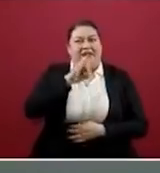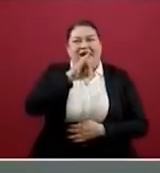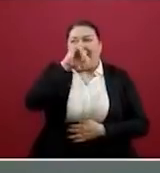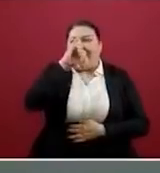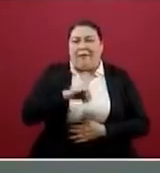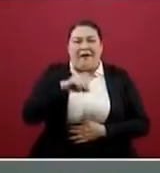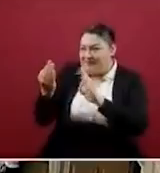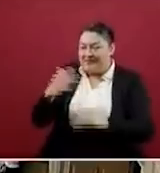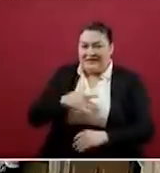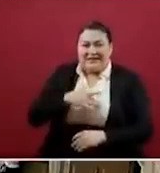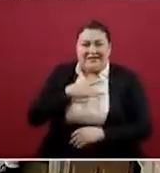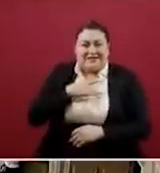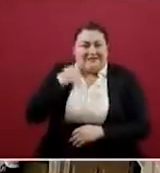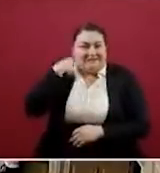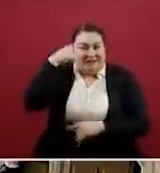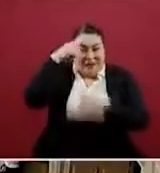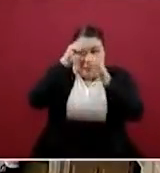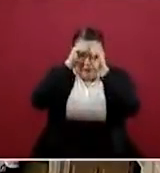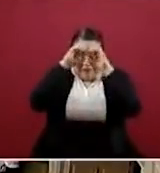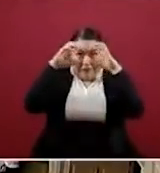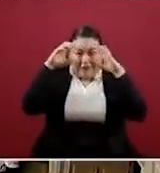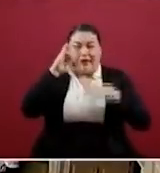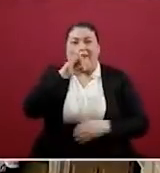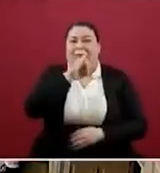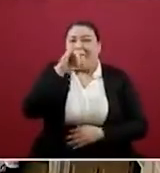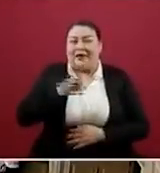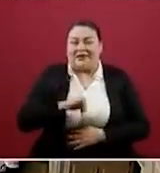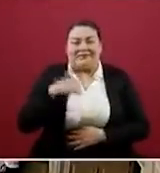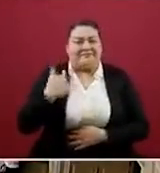en el gobierno de México. Me emociona también